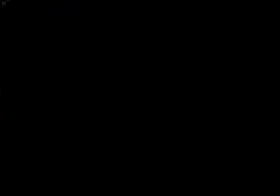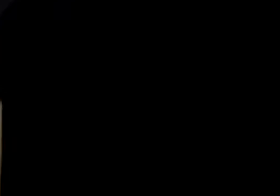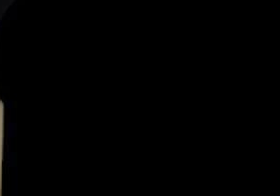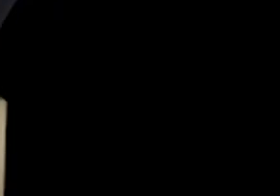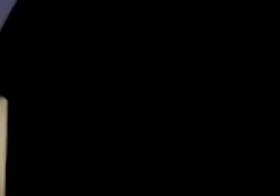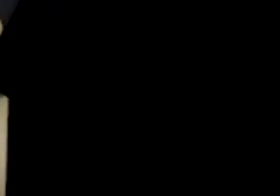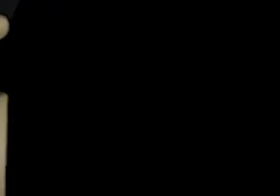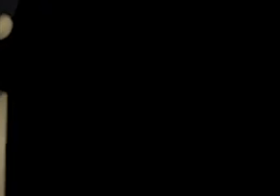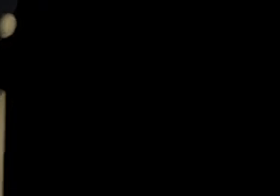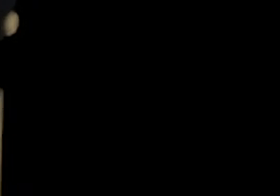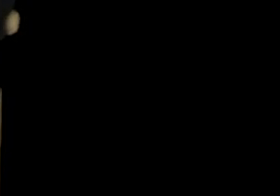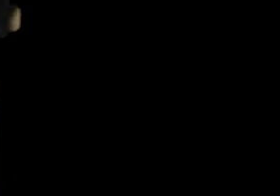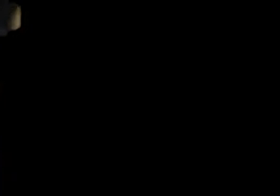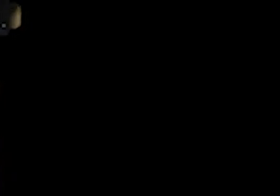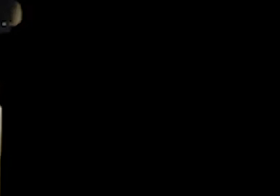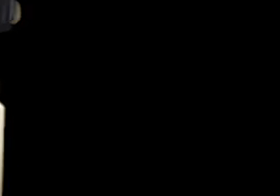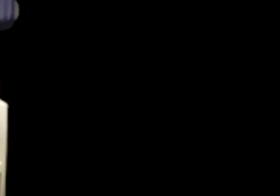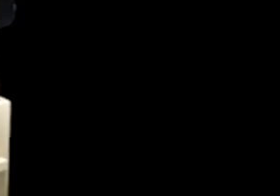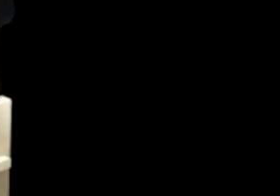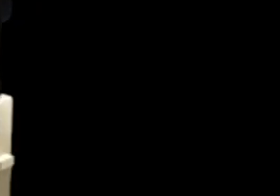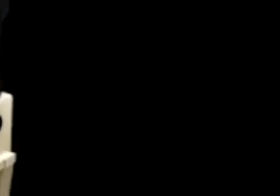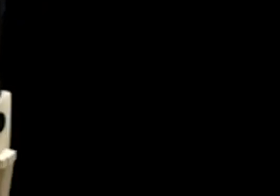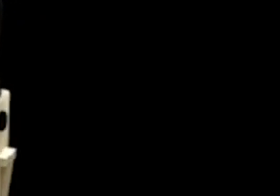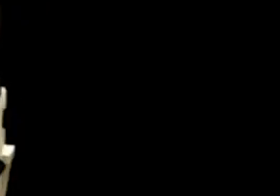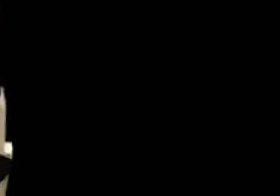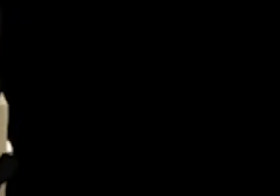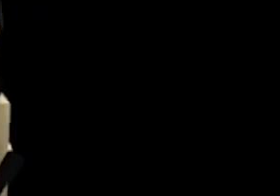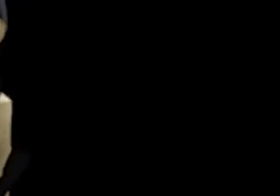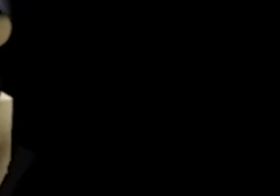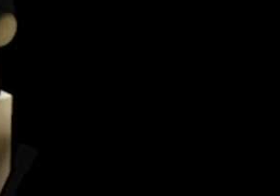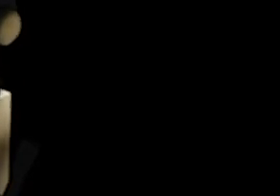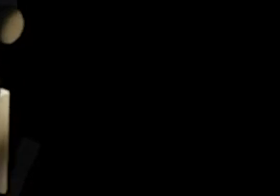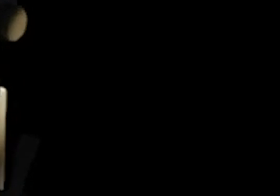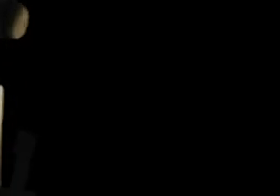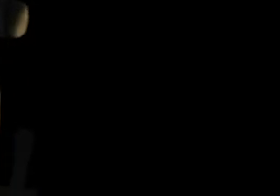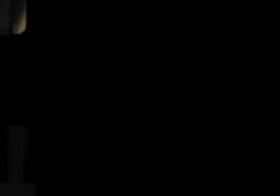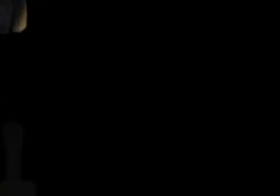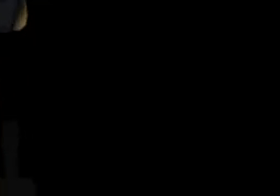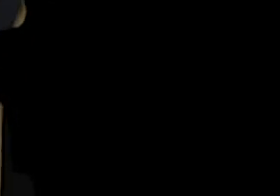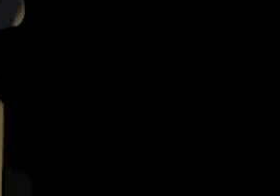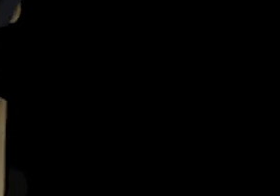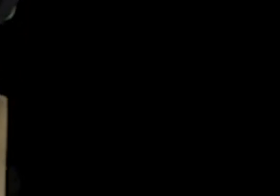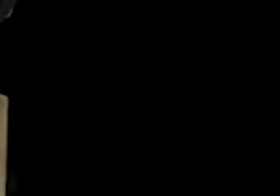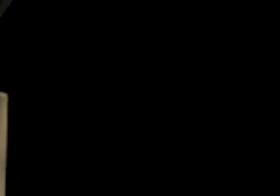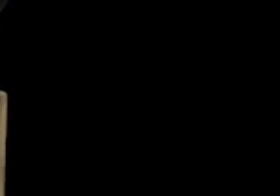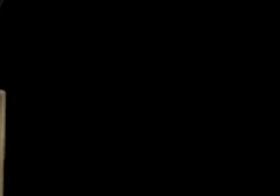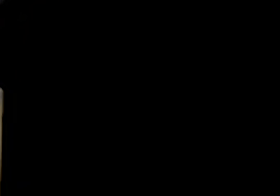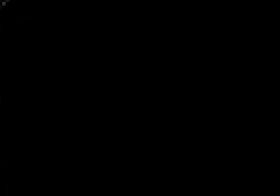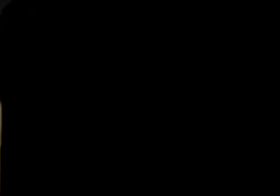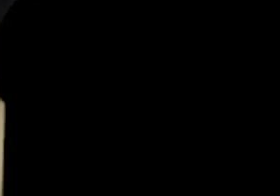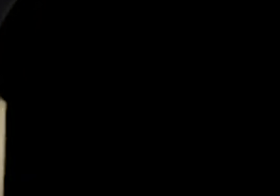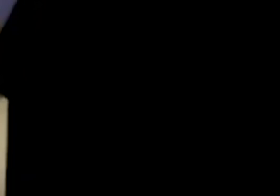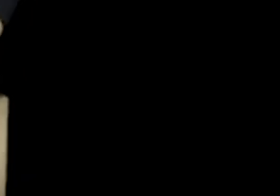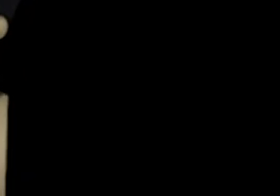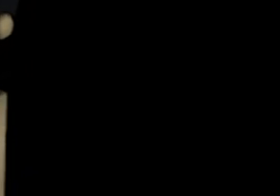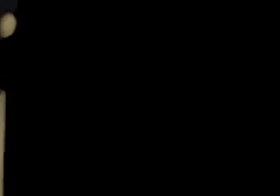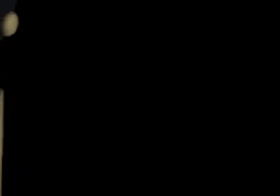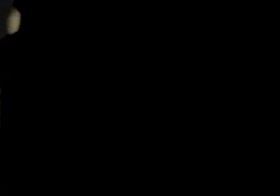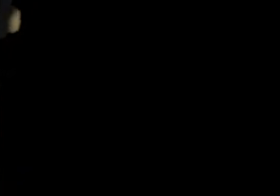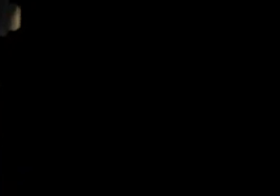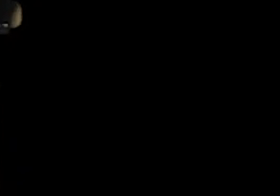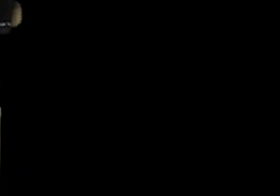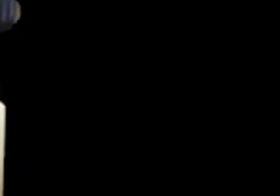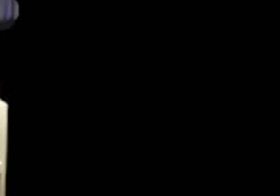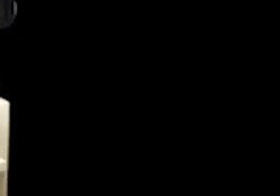Y bueno, fue todo. Muchísimas gracias por haber estado aquí con nosotros en su programa La Urna, esta producción del Instituto Electoral de Coahuila. Nos puede